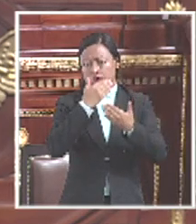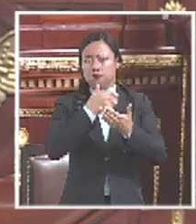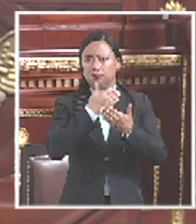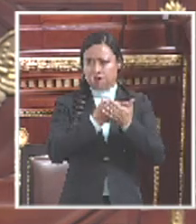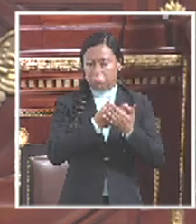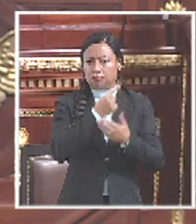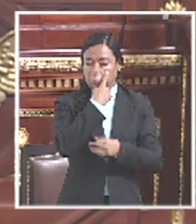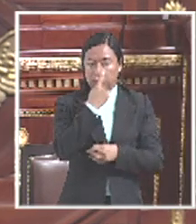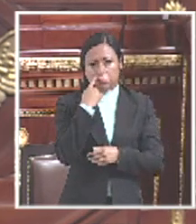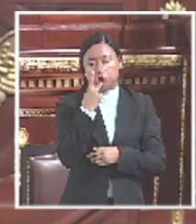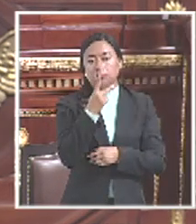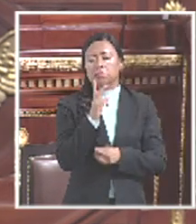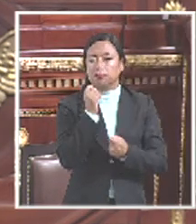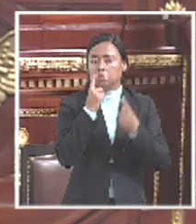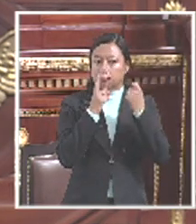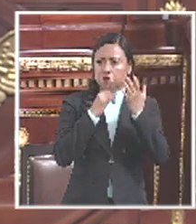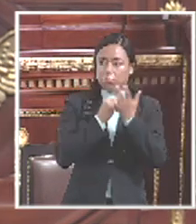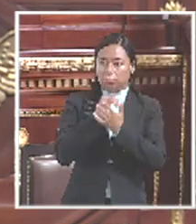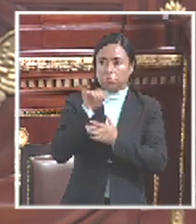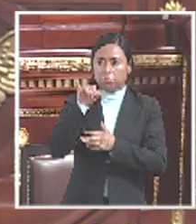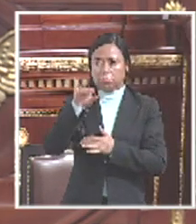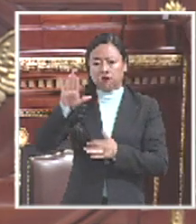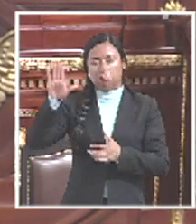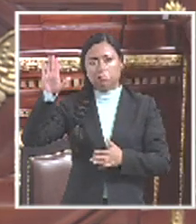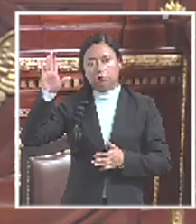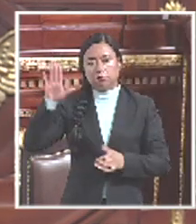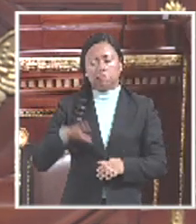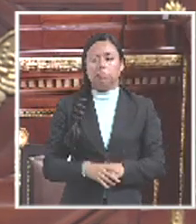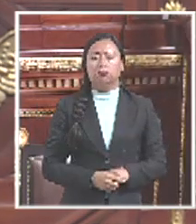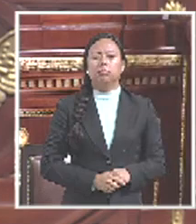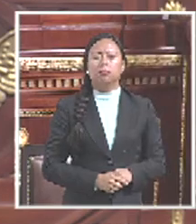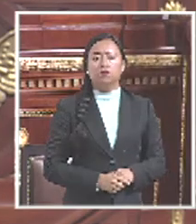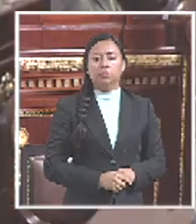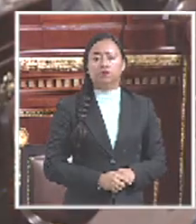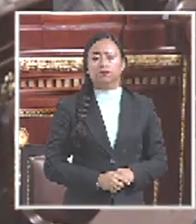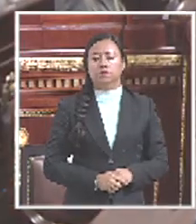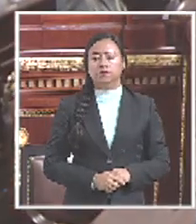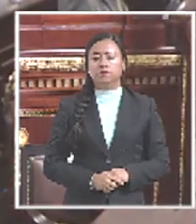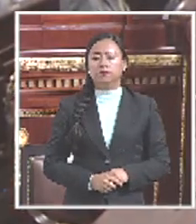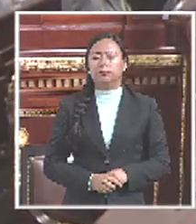consideración. Los que estén por la afirmativa, sírvanse a manifestar levantando la mano.